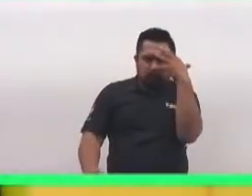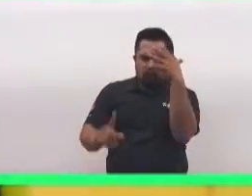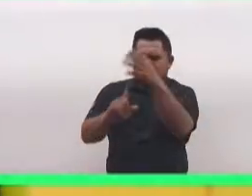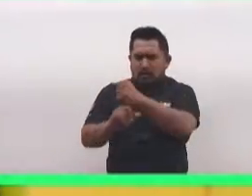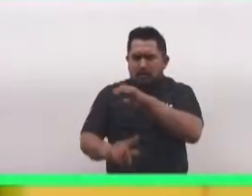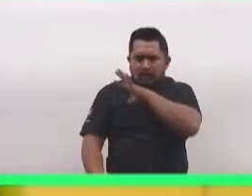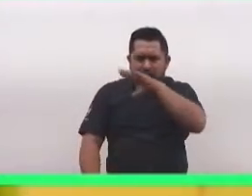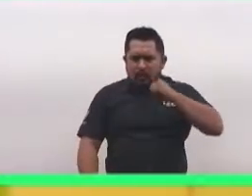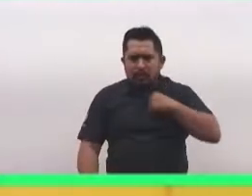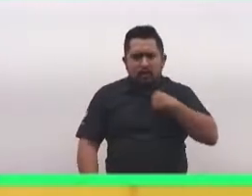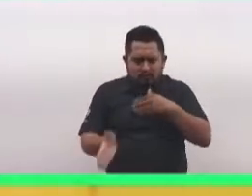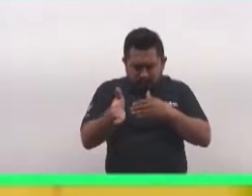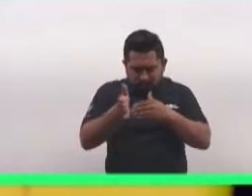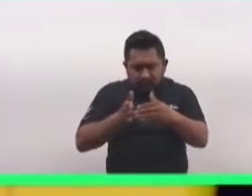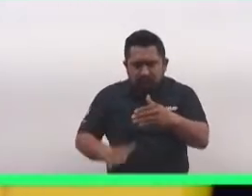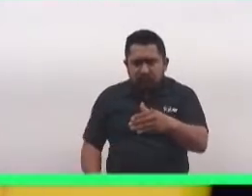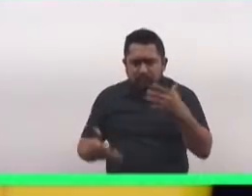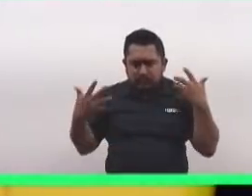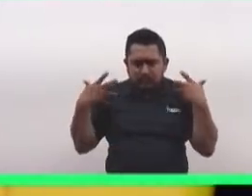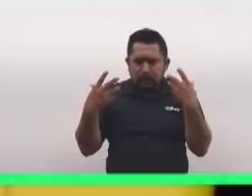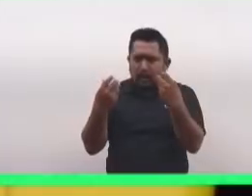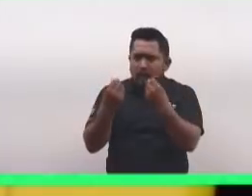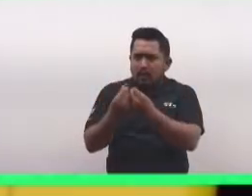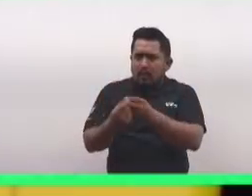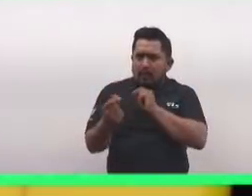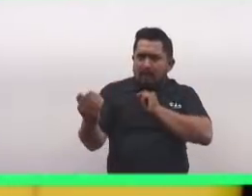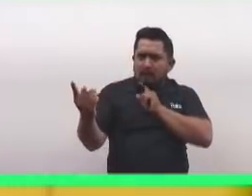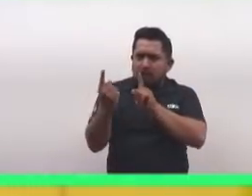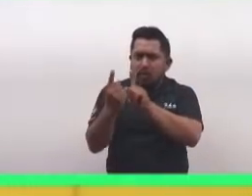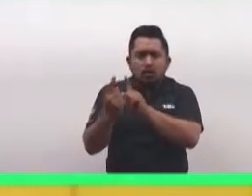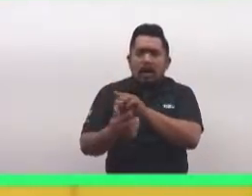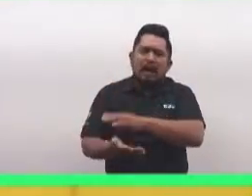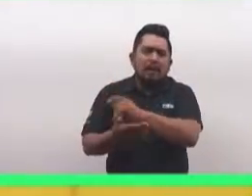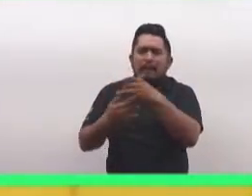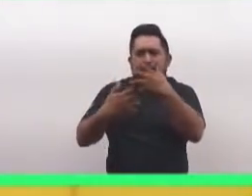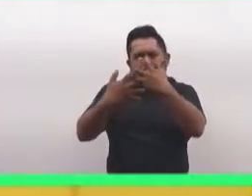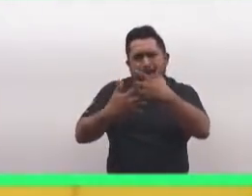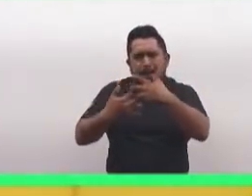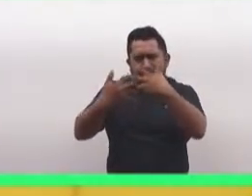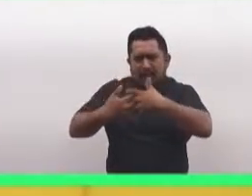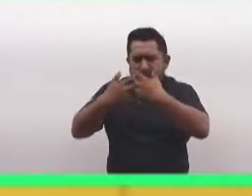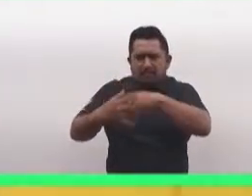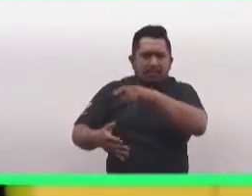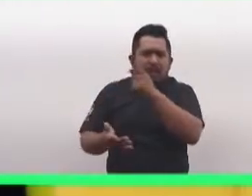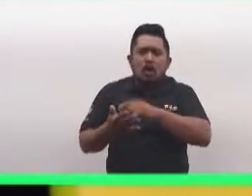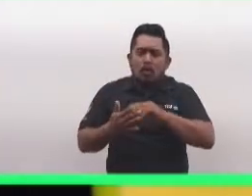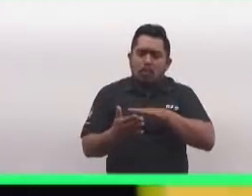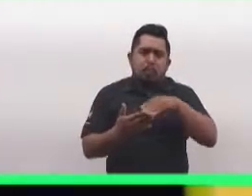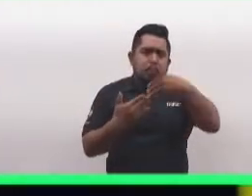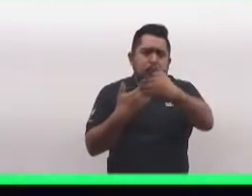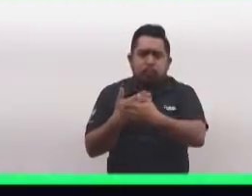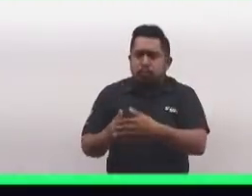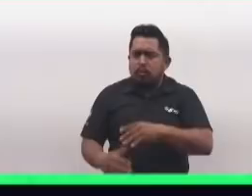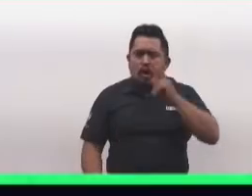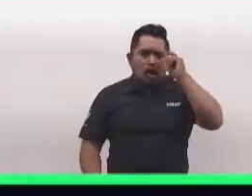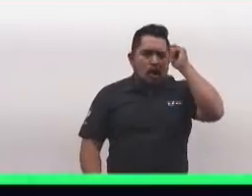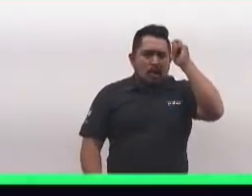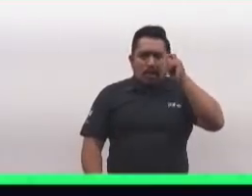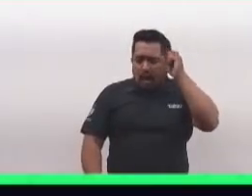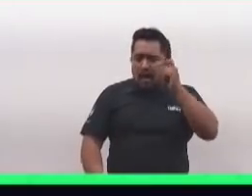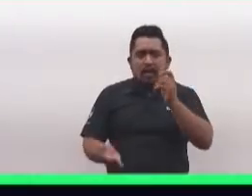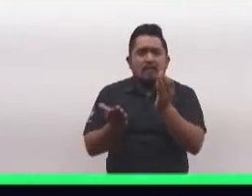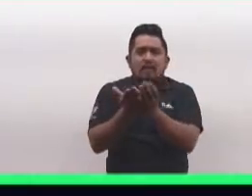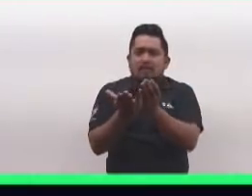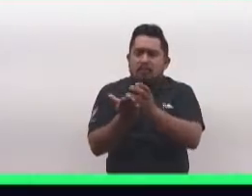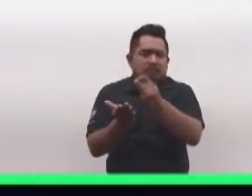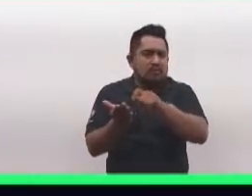familia que he comenzado la sociedad que estoy a punto de inscribir el proyecto que estoy lanzando la tesis en la universidad mis